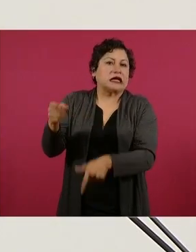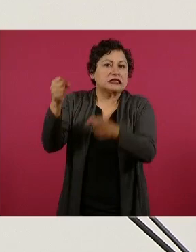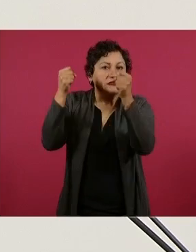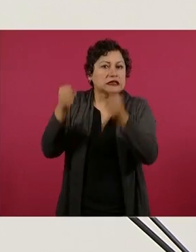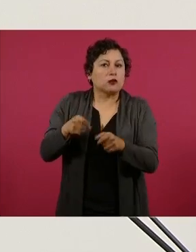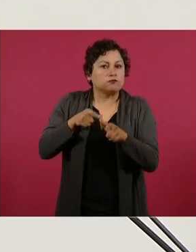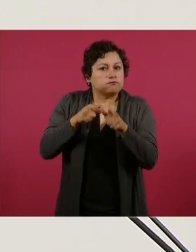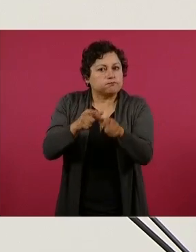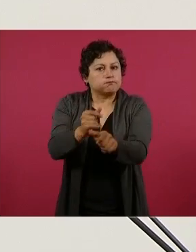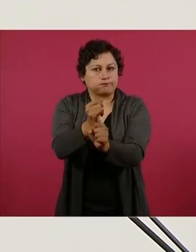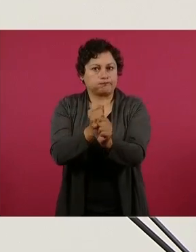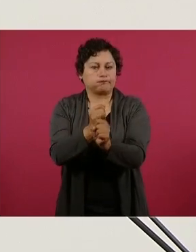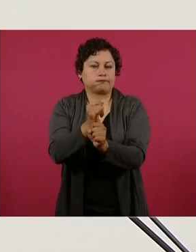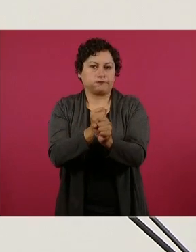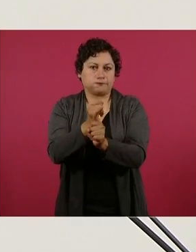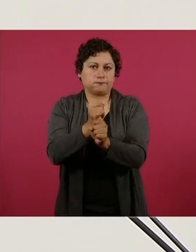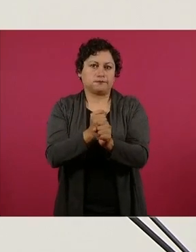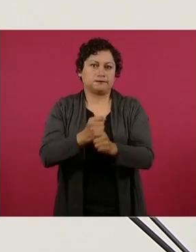estas investigaciones,